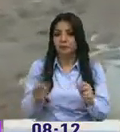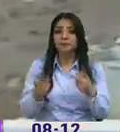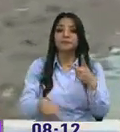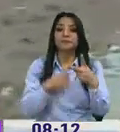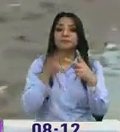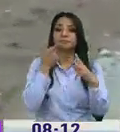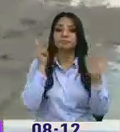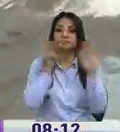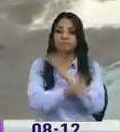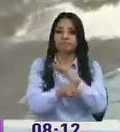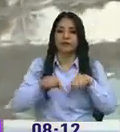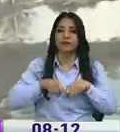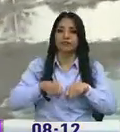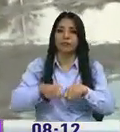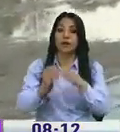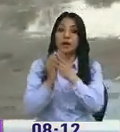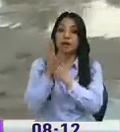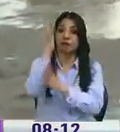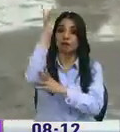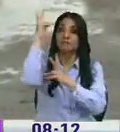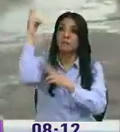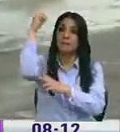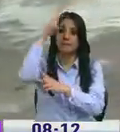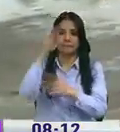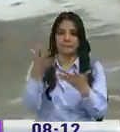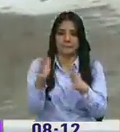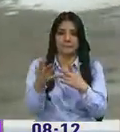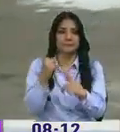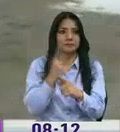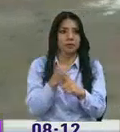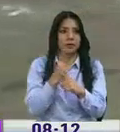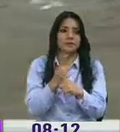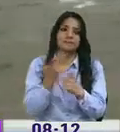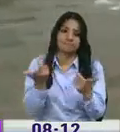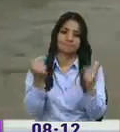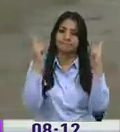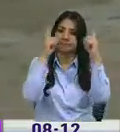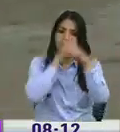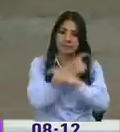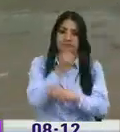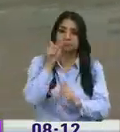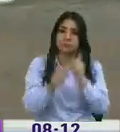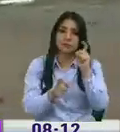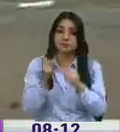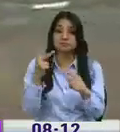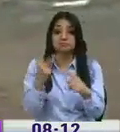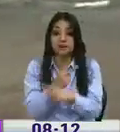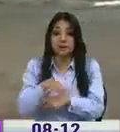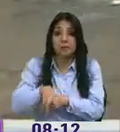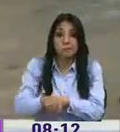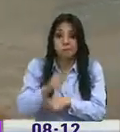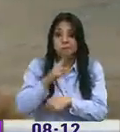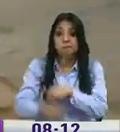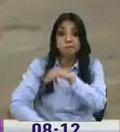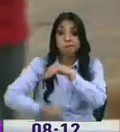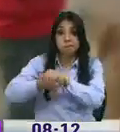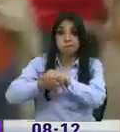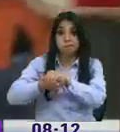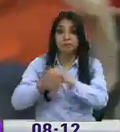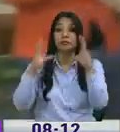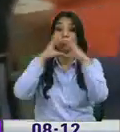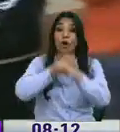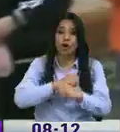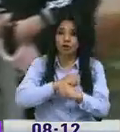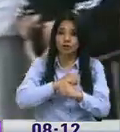que no se realiza la poda de los árboles y también eso es propicio para que la delincuencia en especial durante la